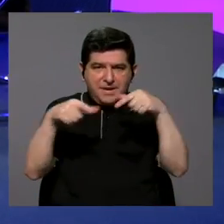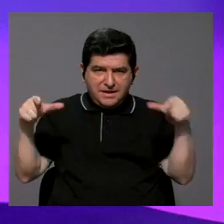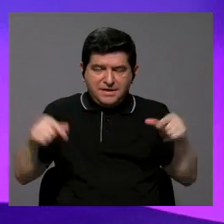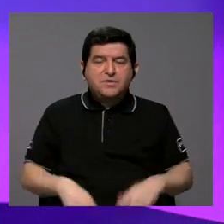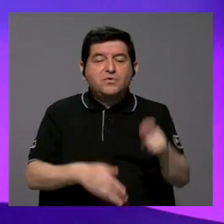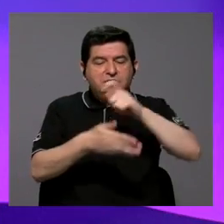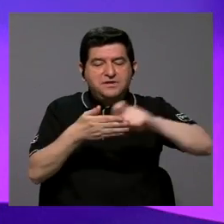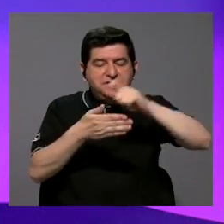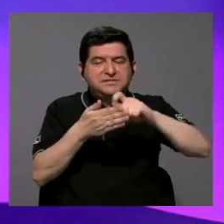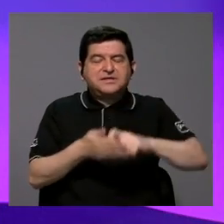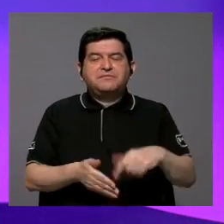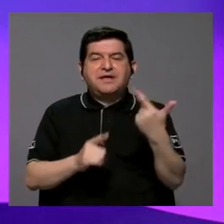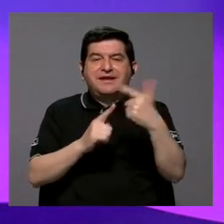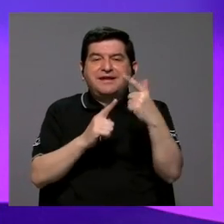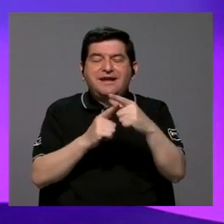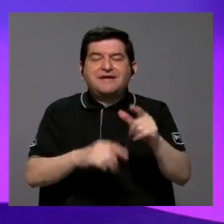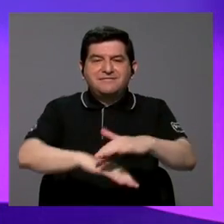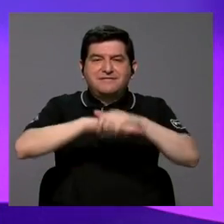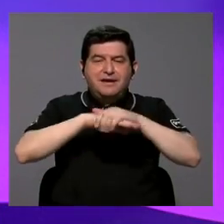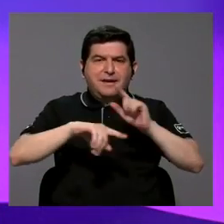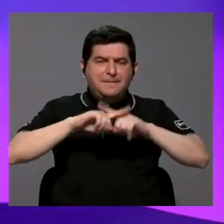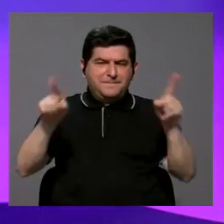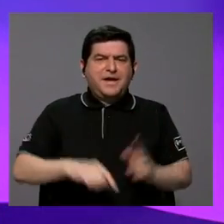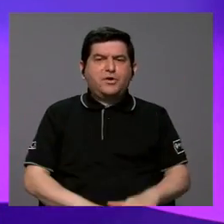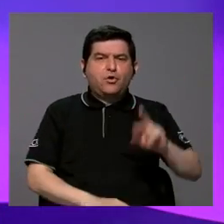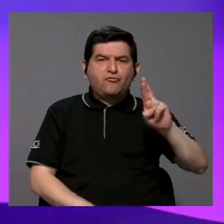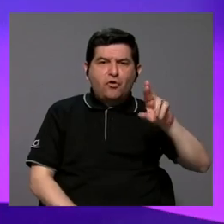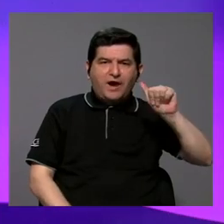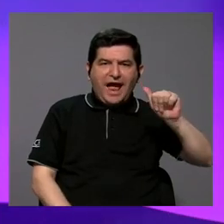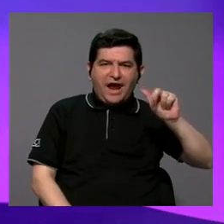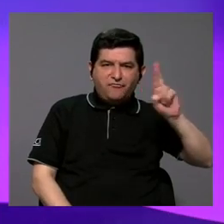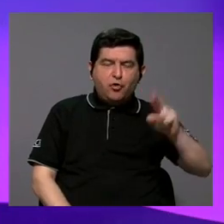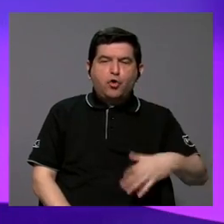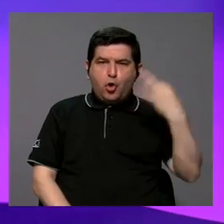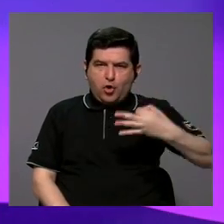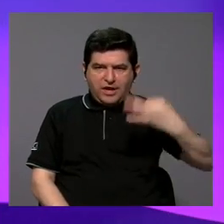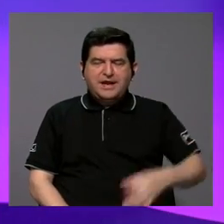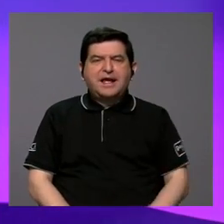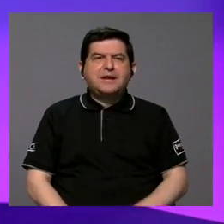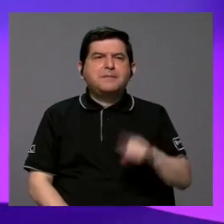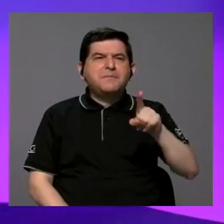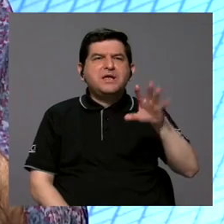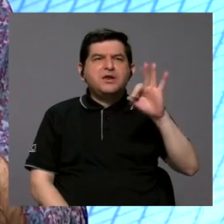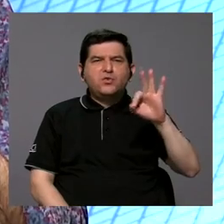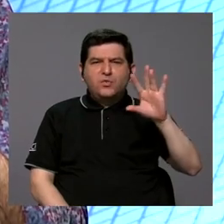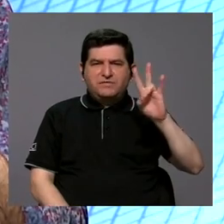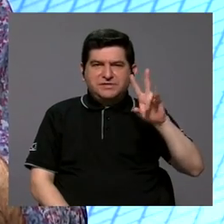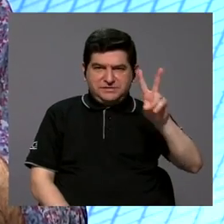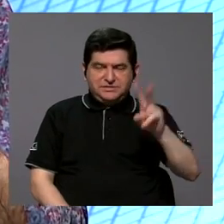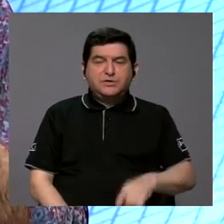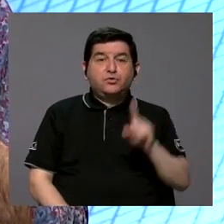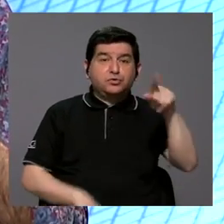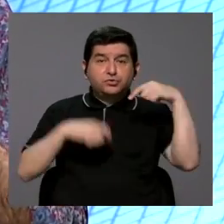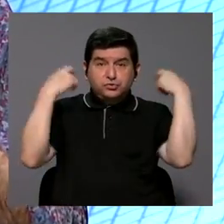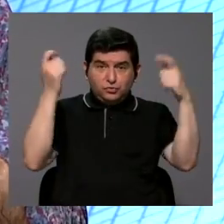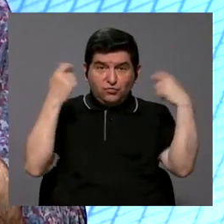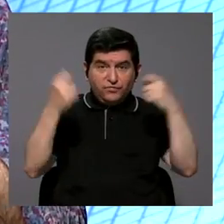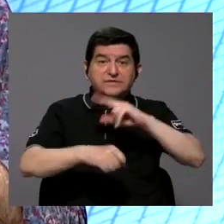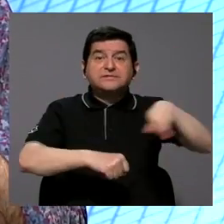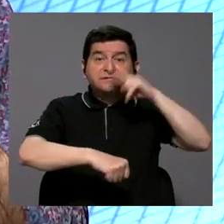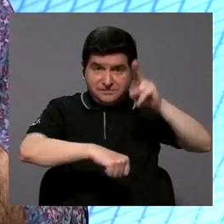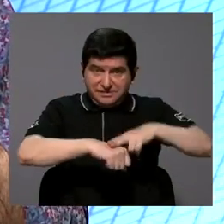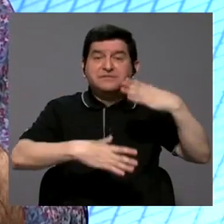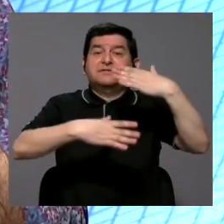letra en inglés. Pero fue rock and roll original. Eventualmente, en 1972, se hizo un festival a nivel